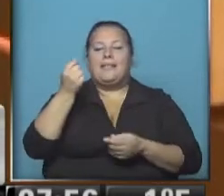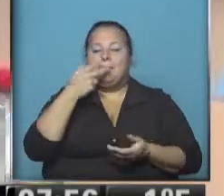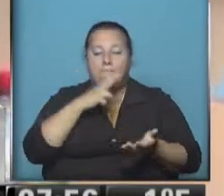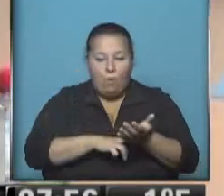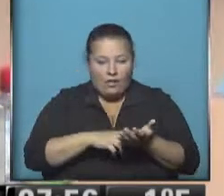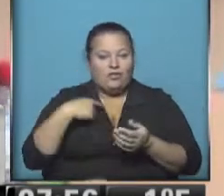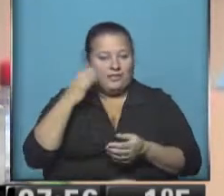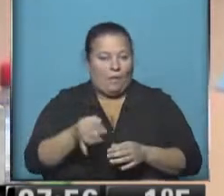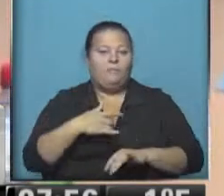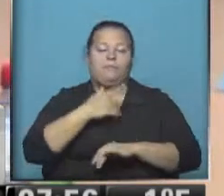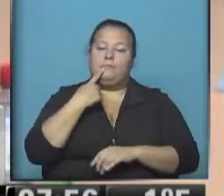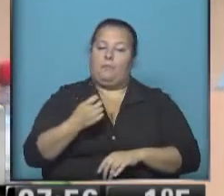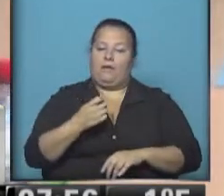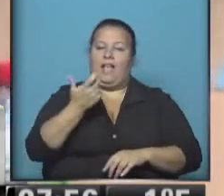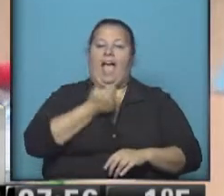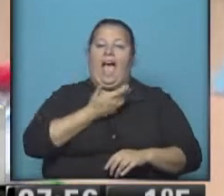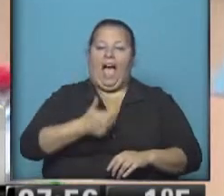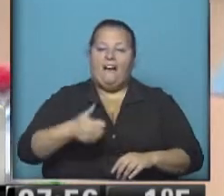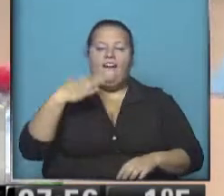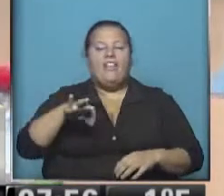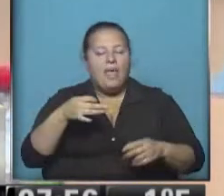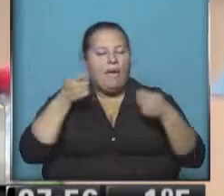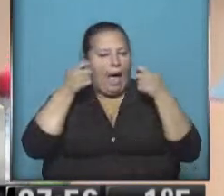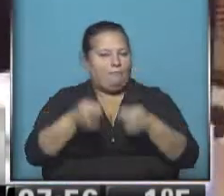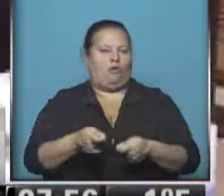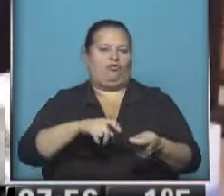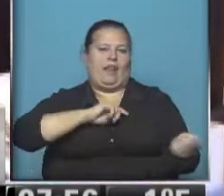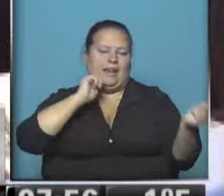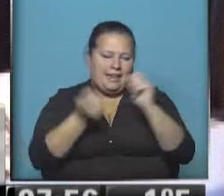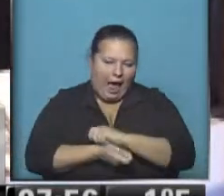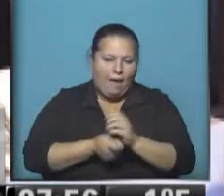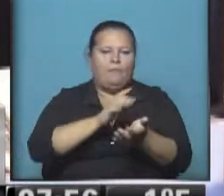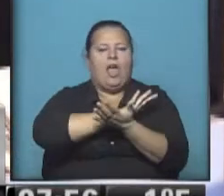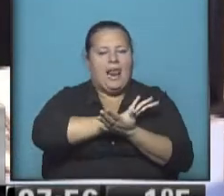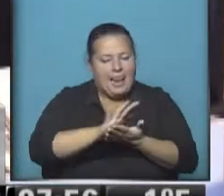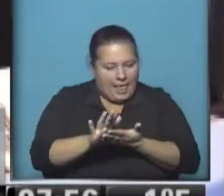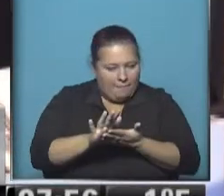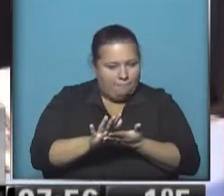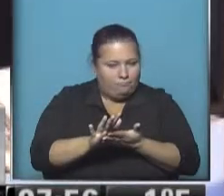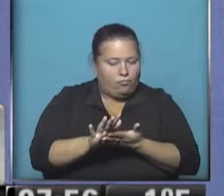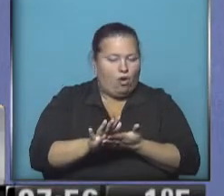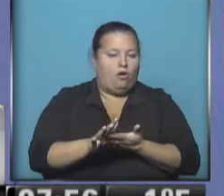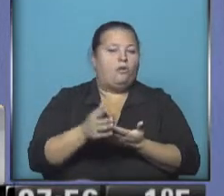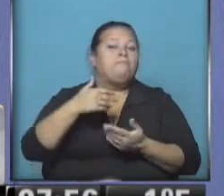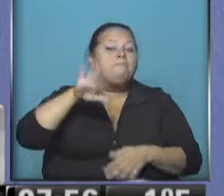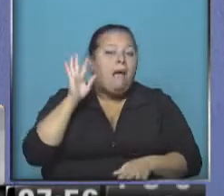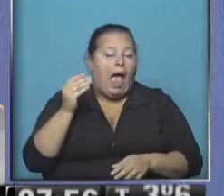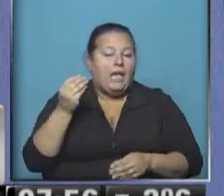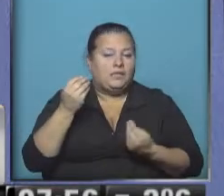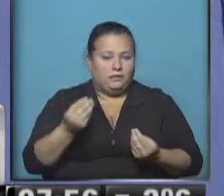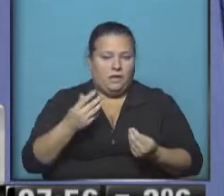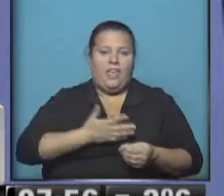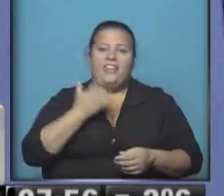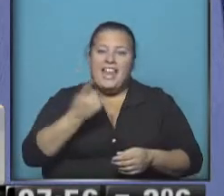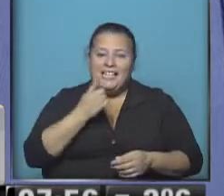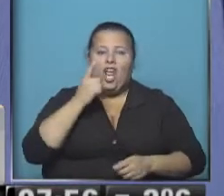conocemos nosotros, advertimos que la AFA debe acompañar tiempos de cambio y transparencia, sobre todo habiendo tenido